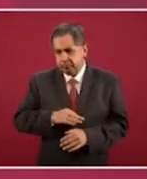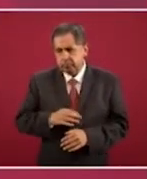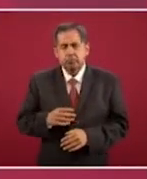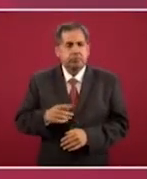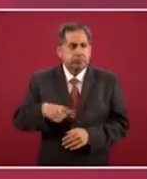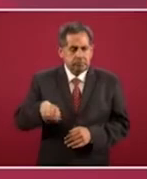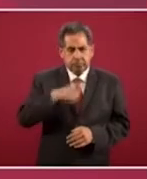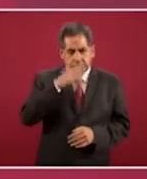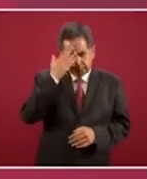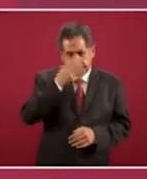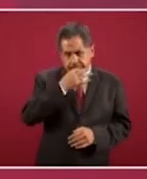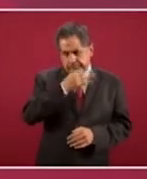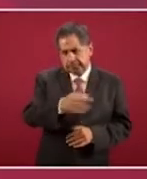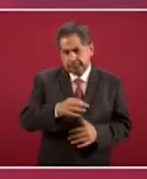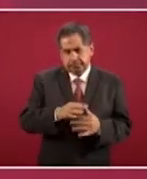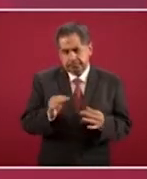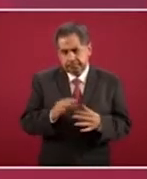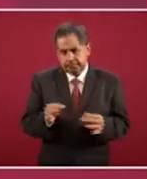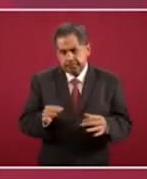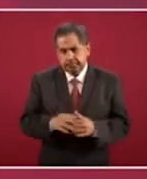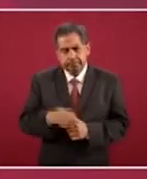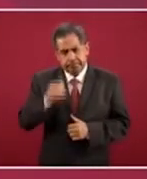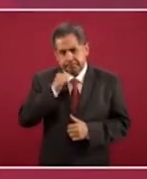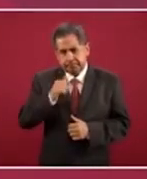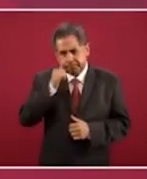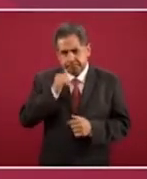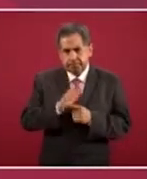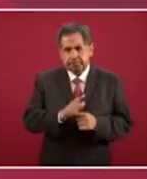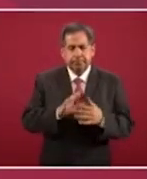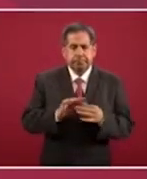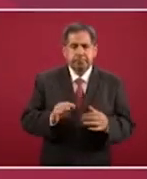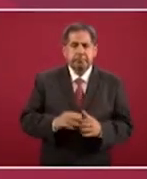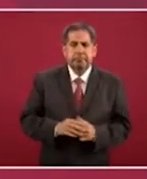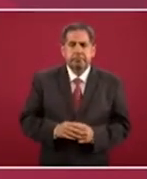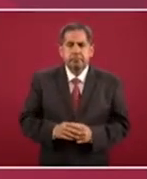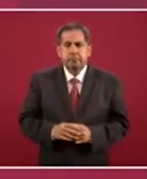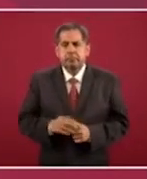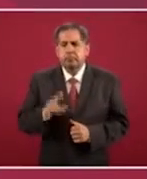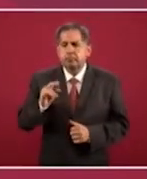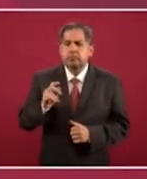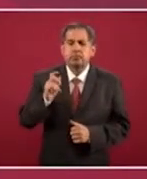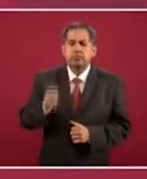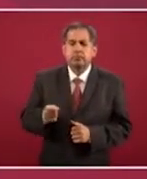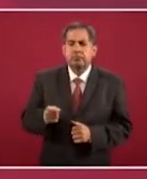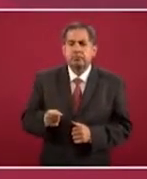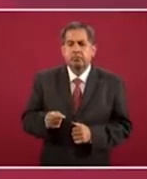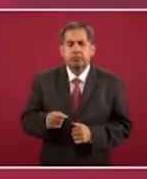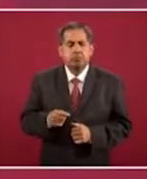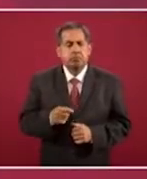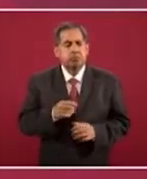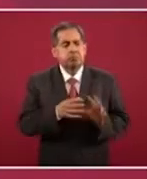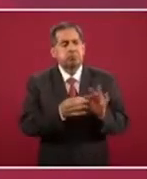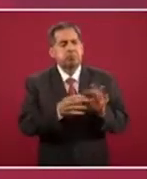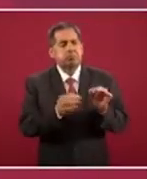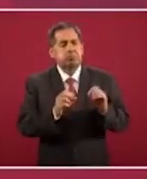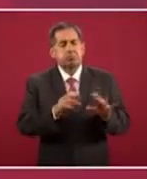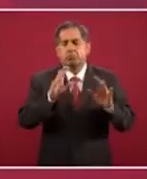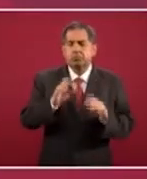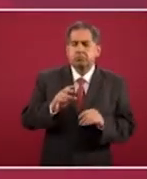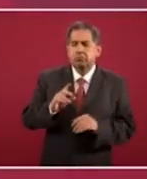como este lo hacemos siempre que no es nada más tratar un asunto